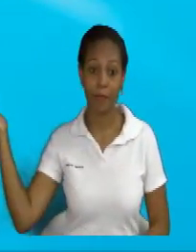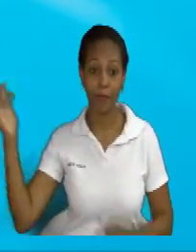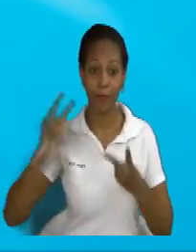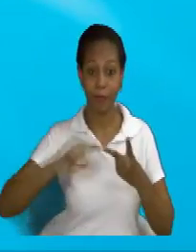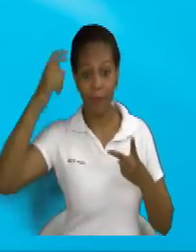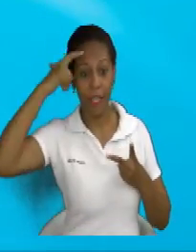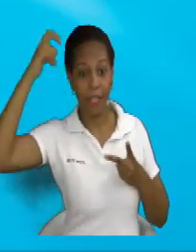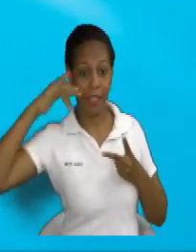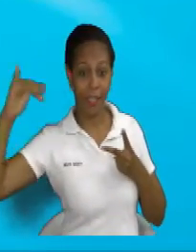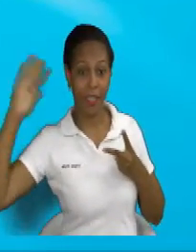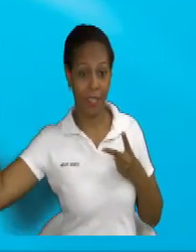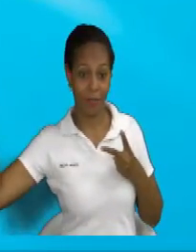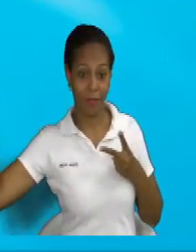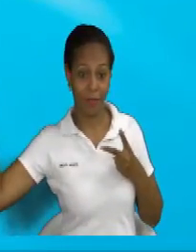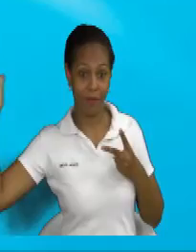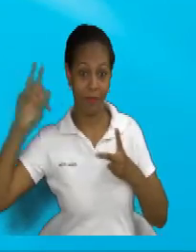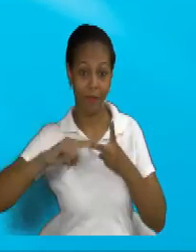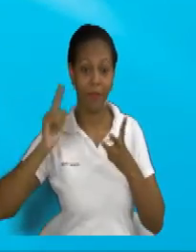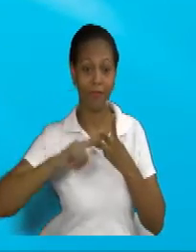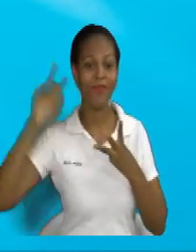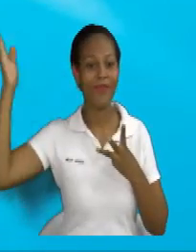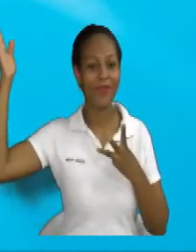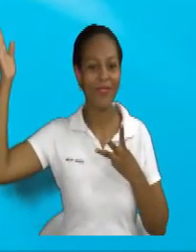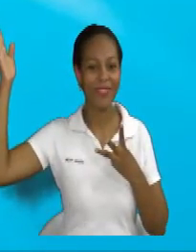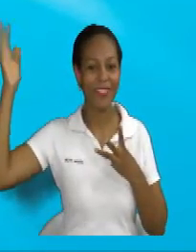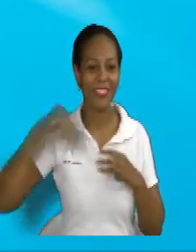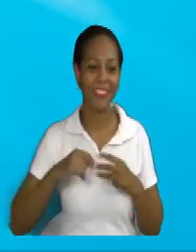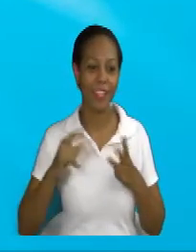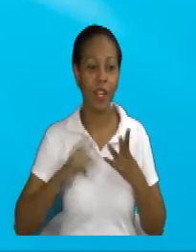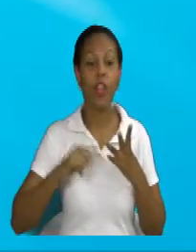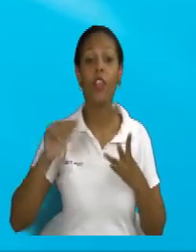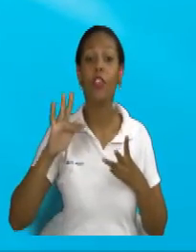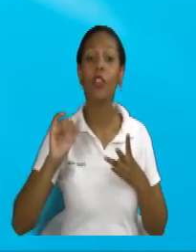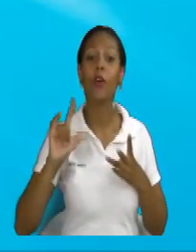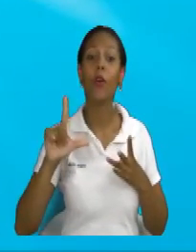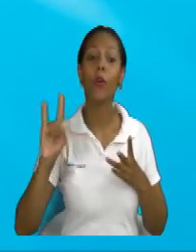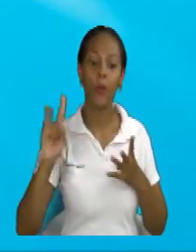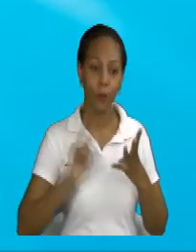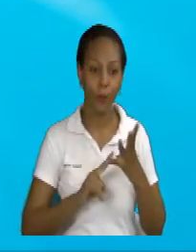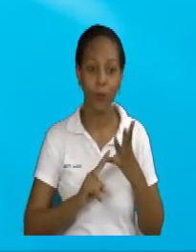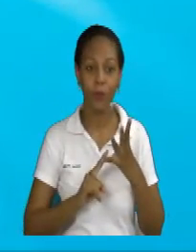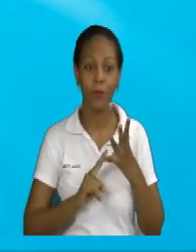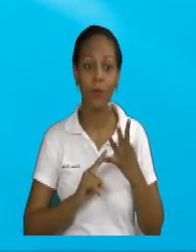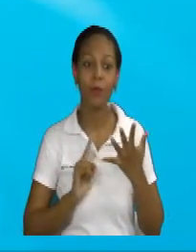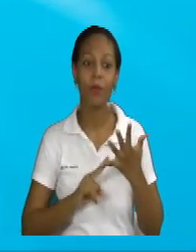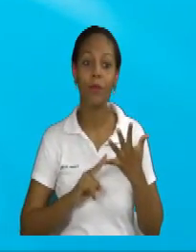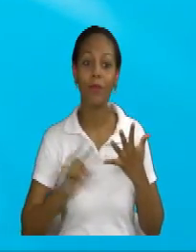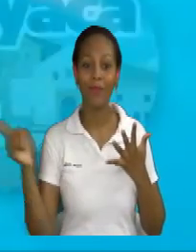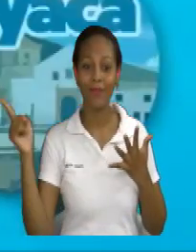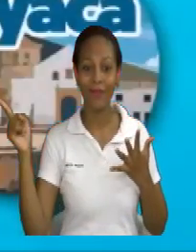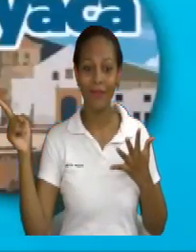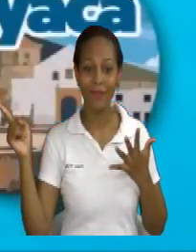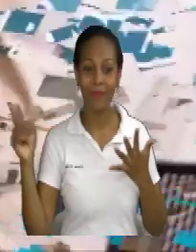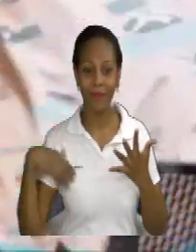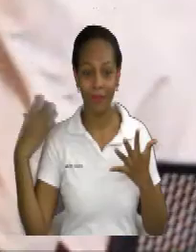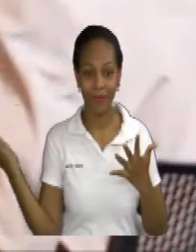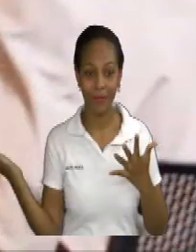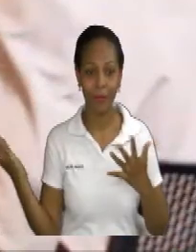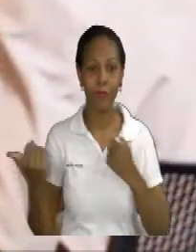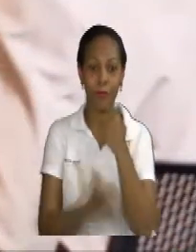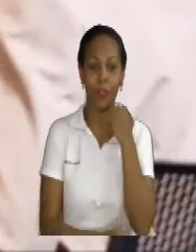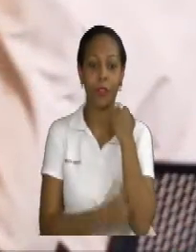Cartagena, Cabo de la Vela, Toluco Beñas, Eje Cafetero y